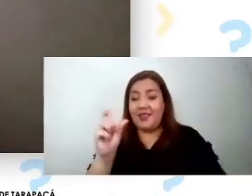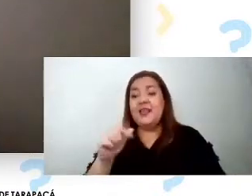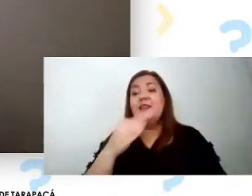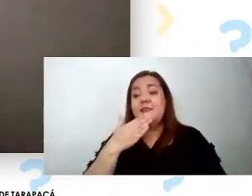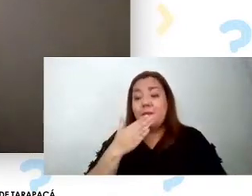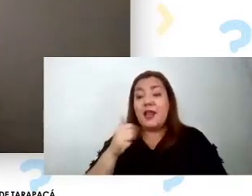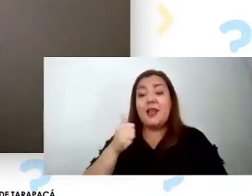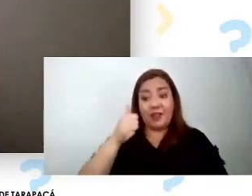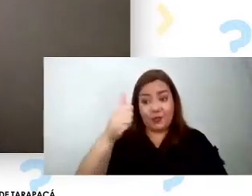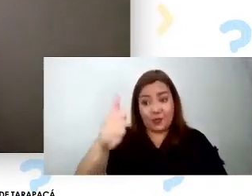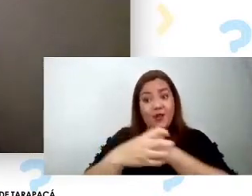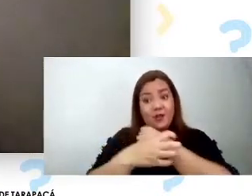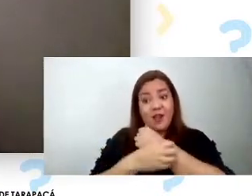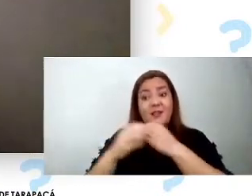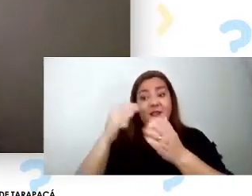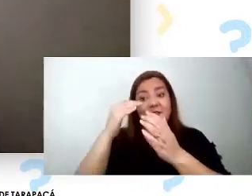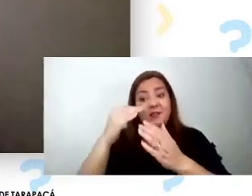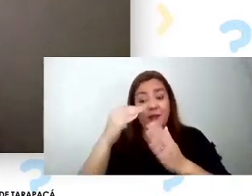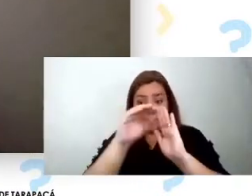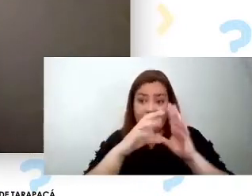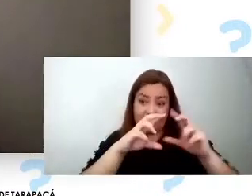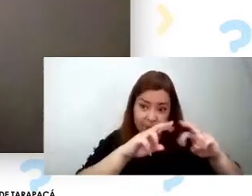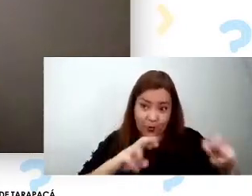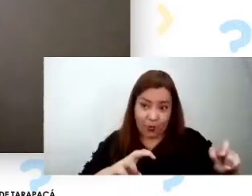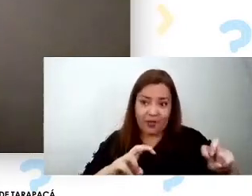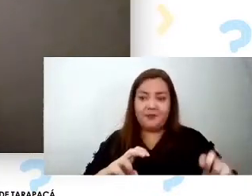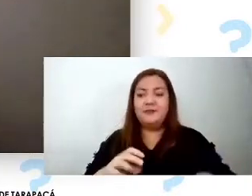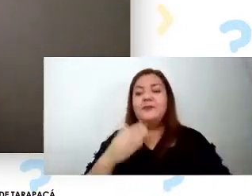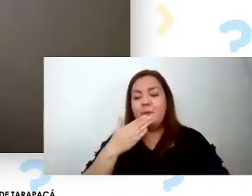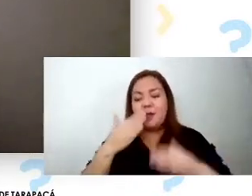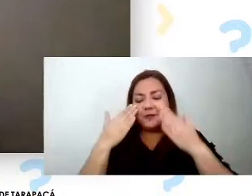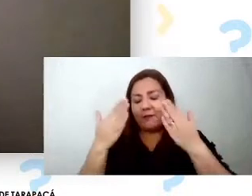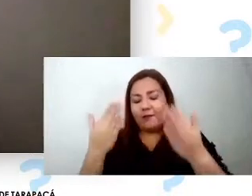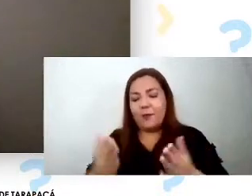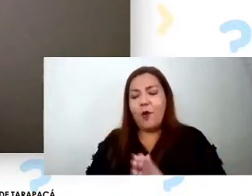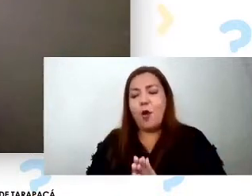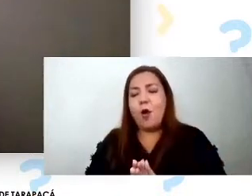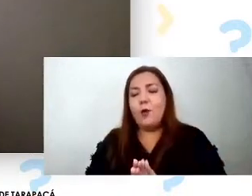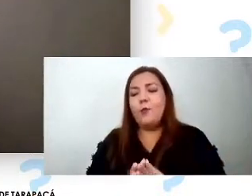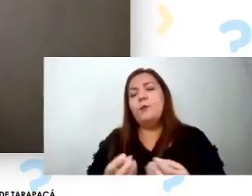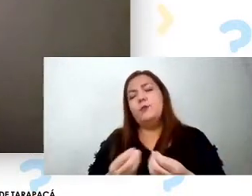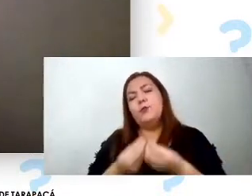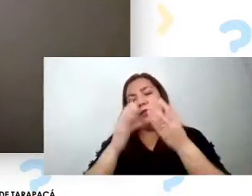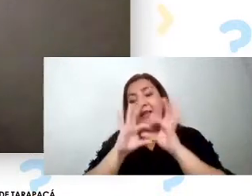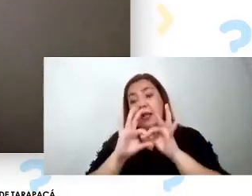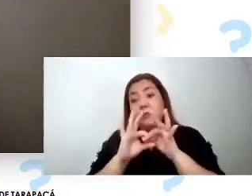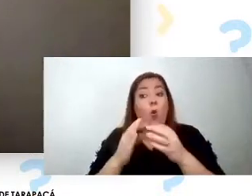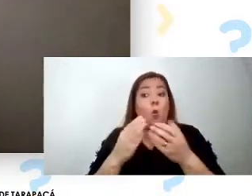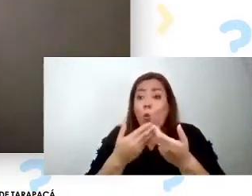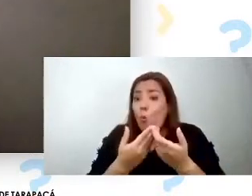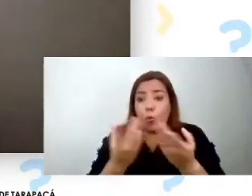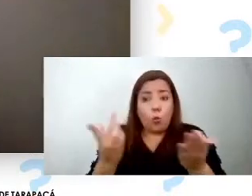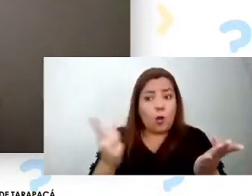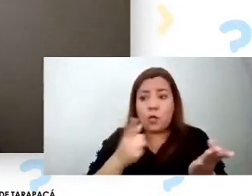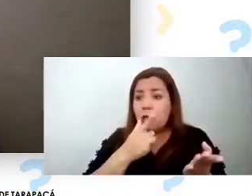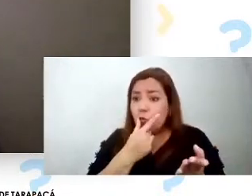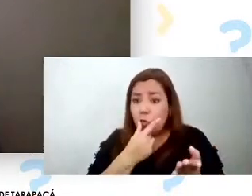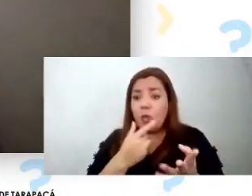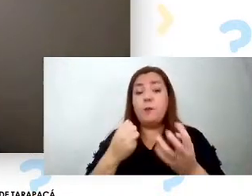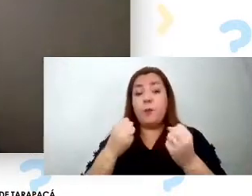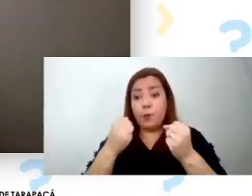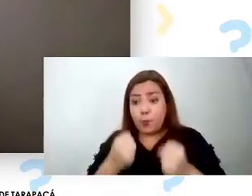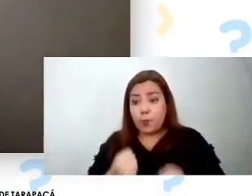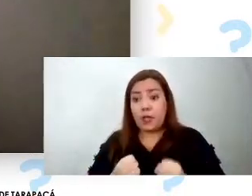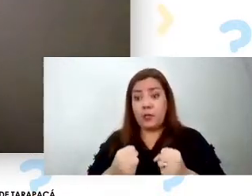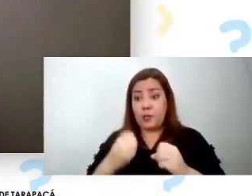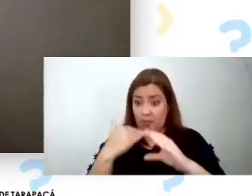Explora. Y muy también agradecida, espero que cualquier consulta pueden también dejé